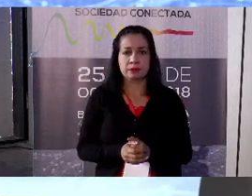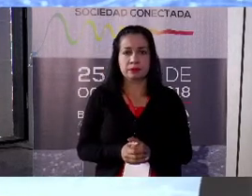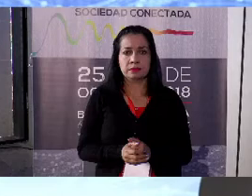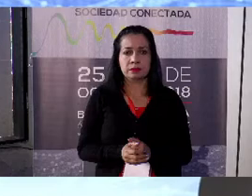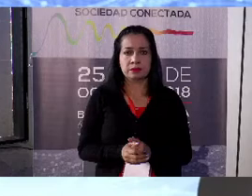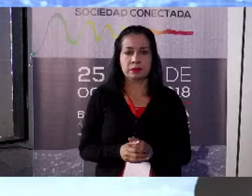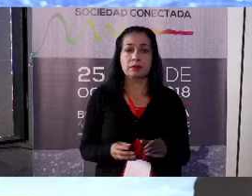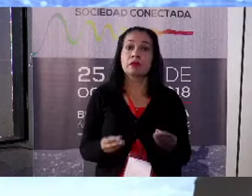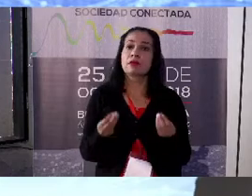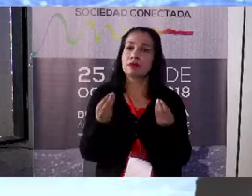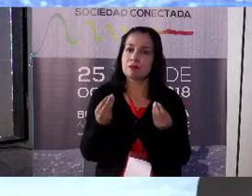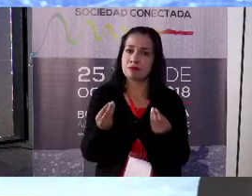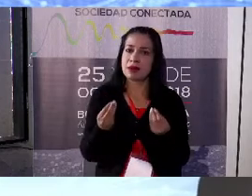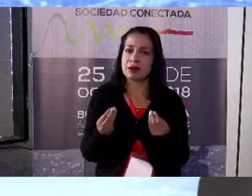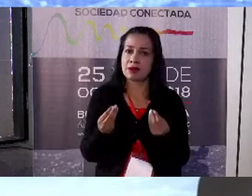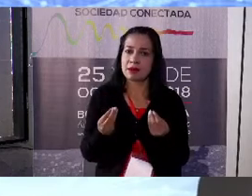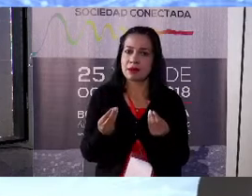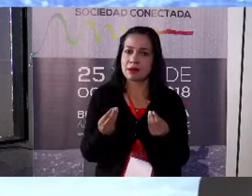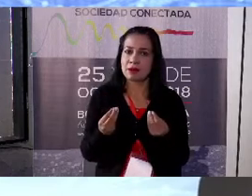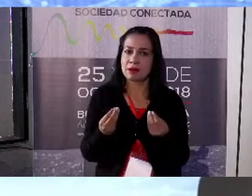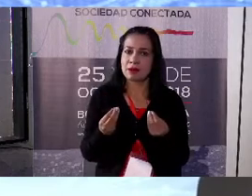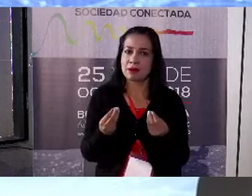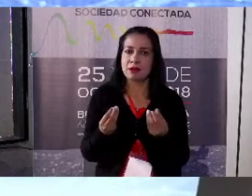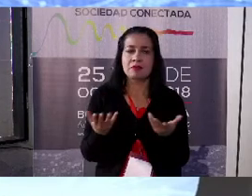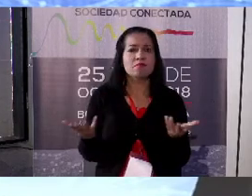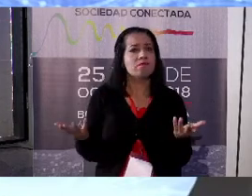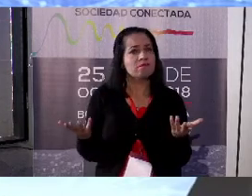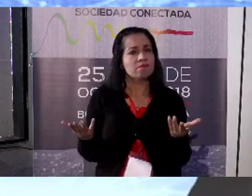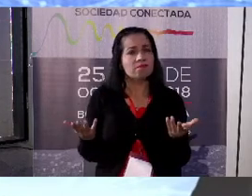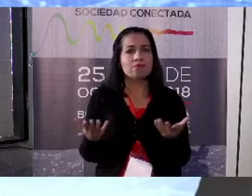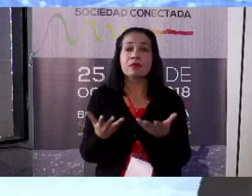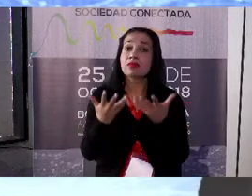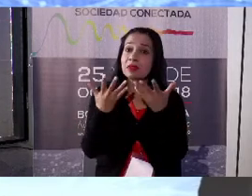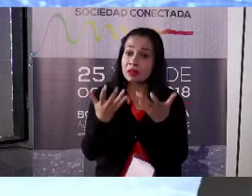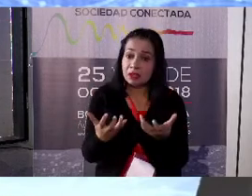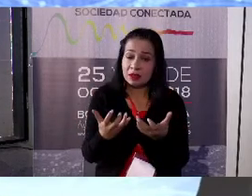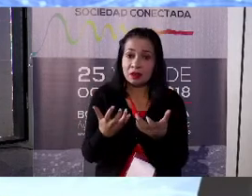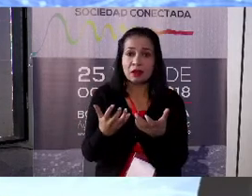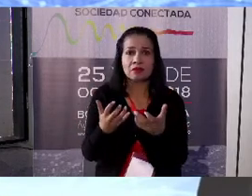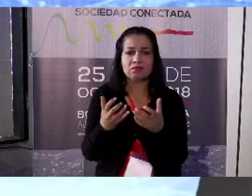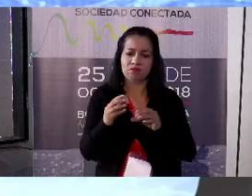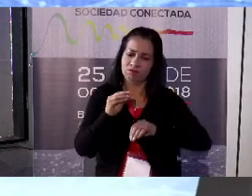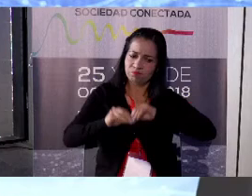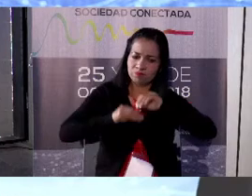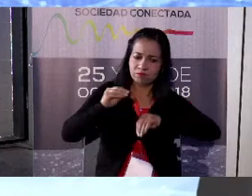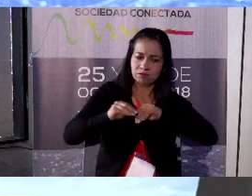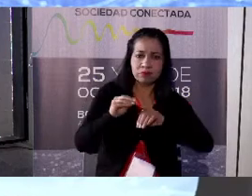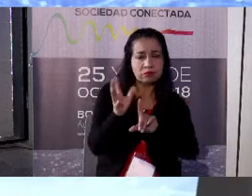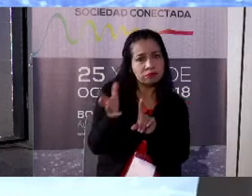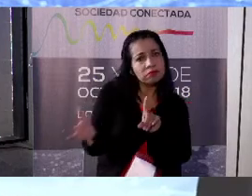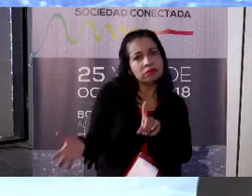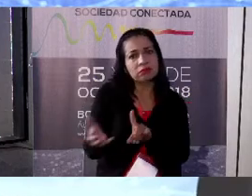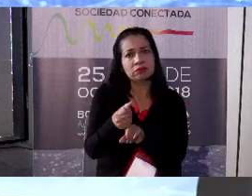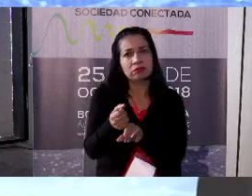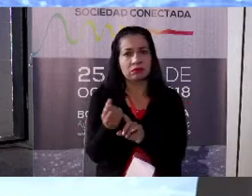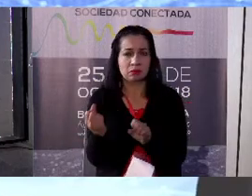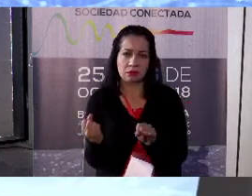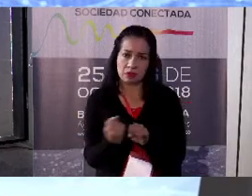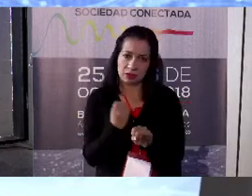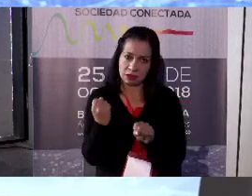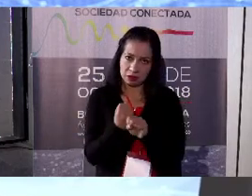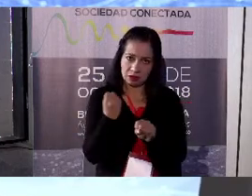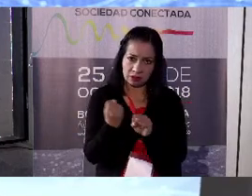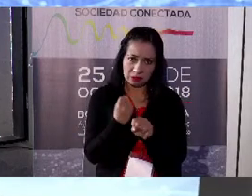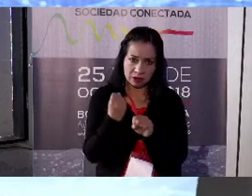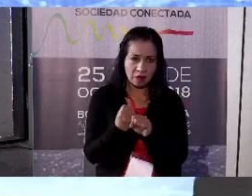para qué tenemos que que crear o que tratar de alcanzar y trabajar por